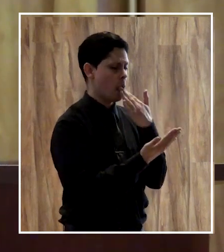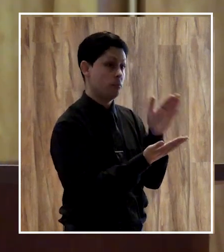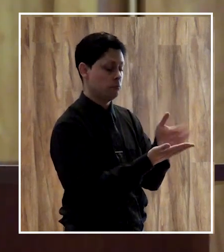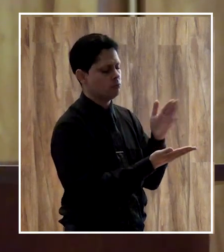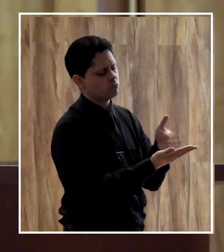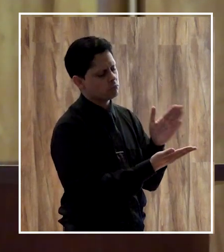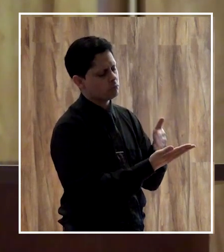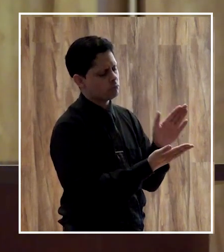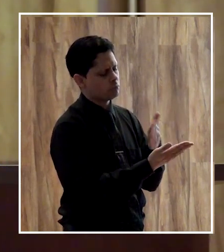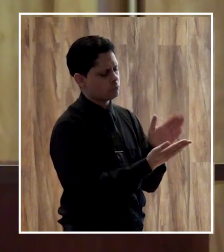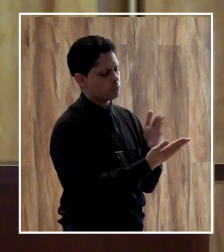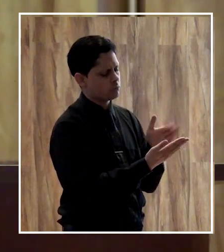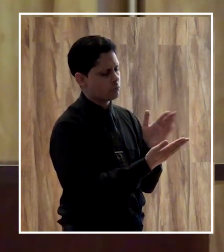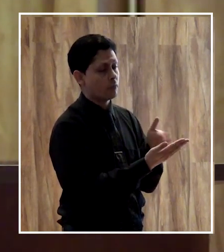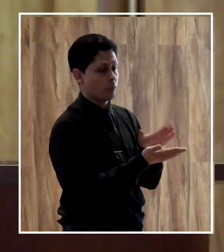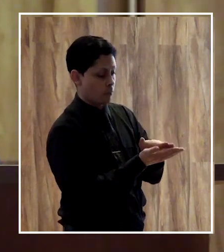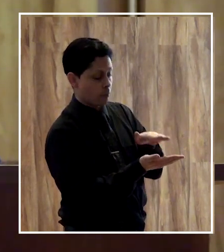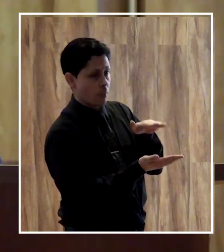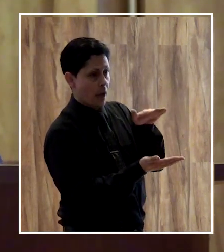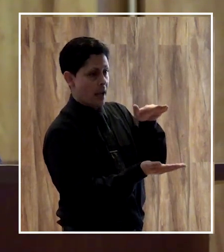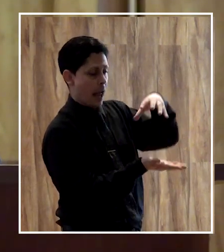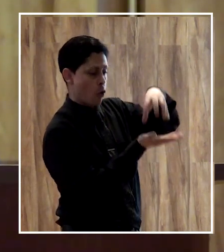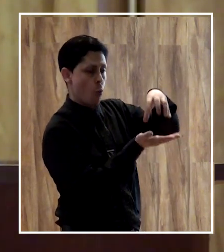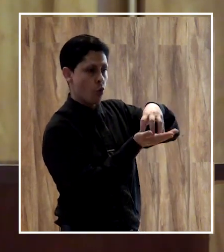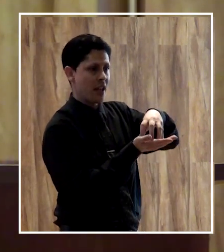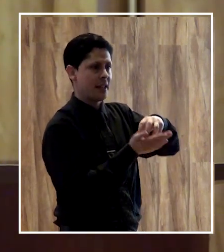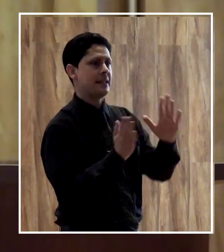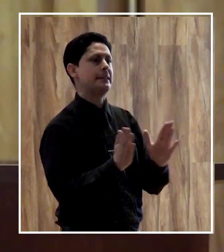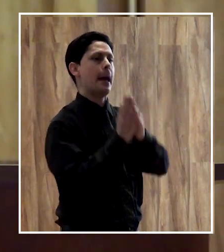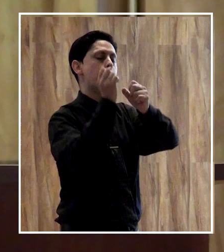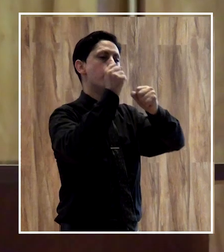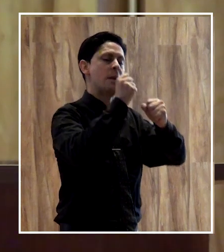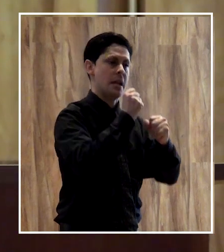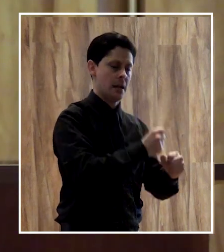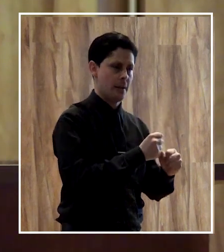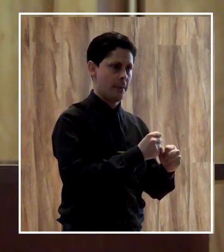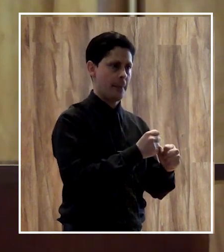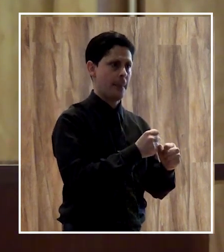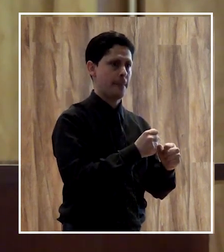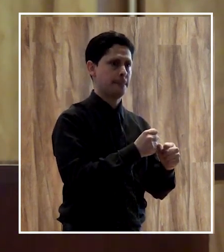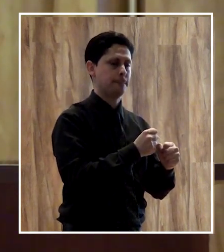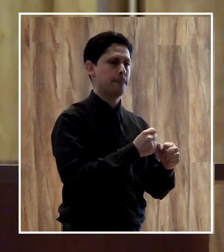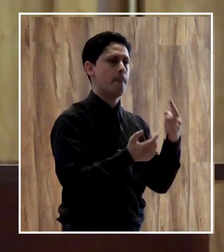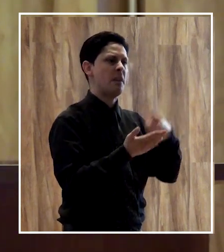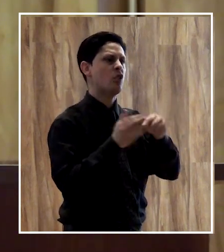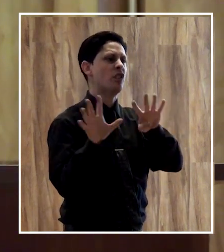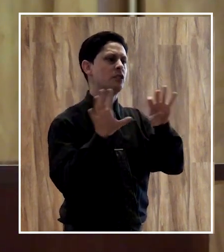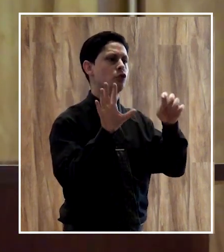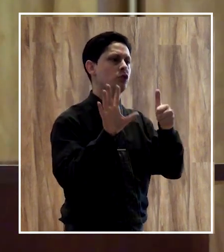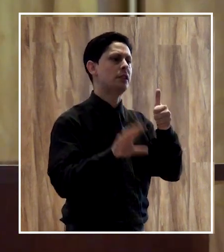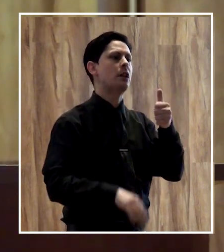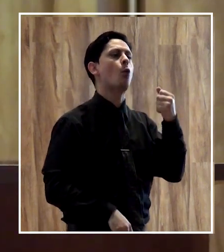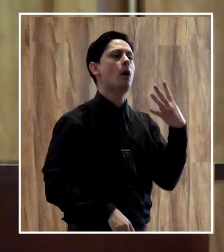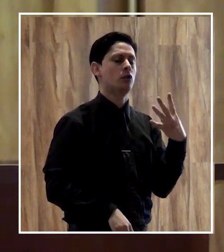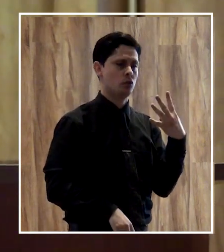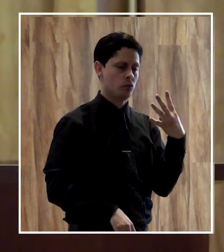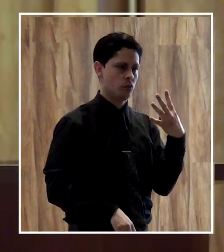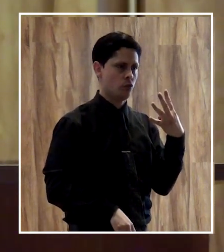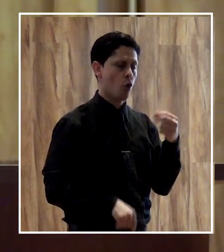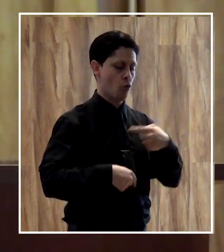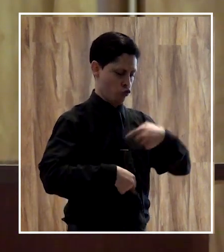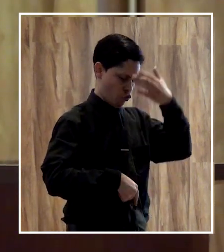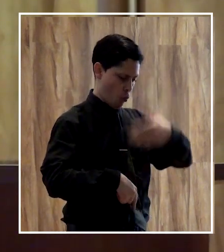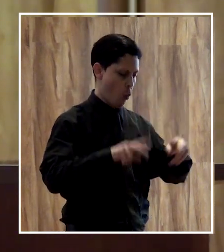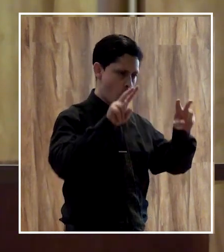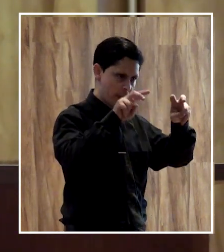aquella investigación sobre la educación en la comuna de San Miguel, ahí aparezco en